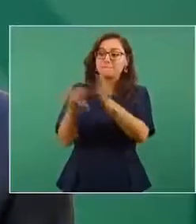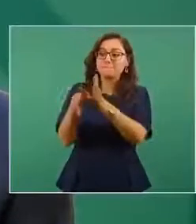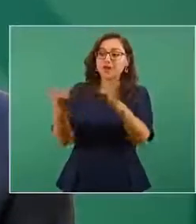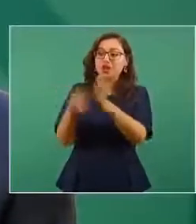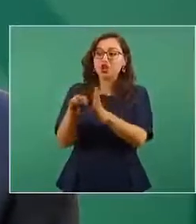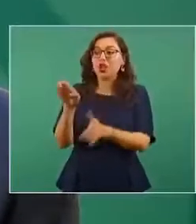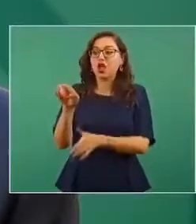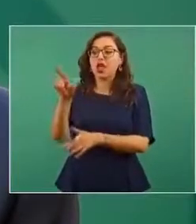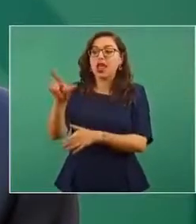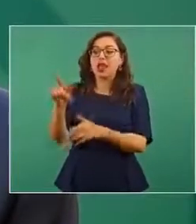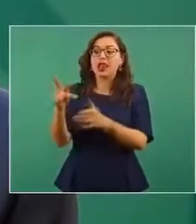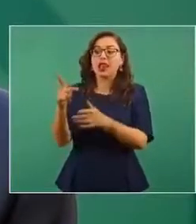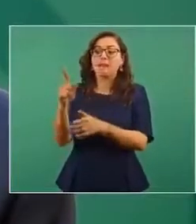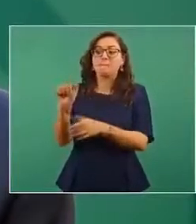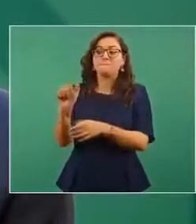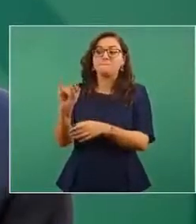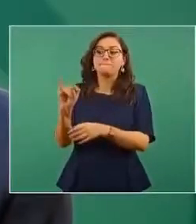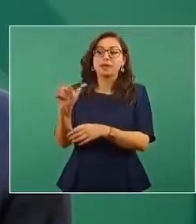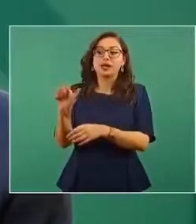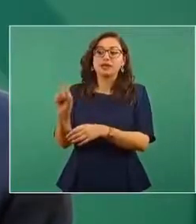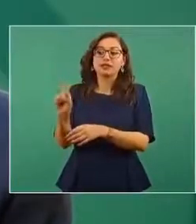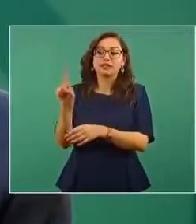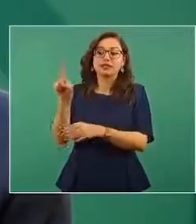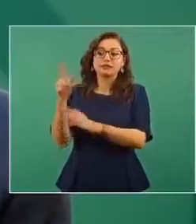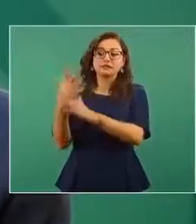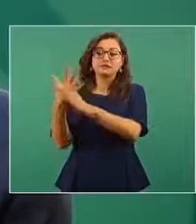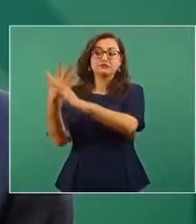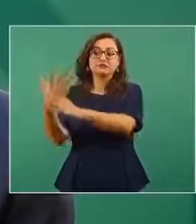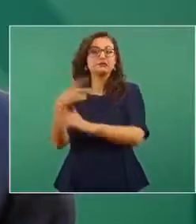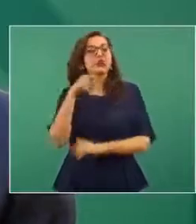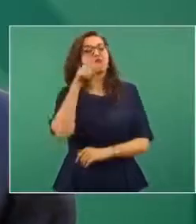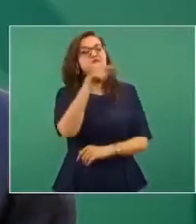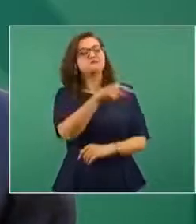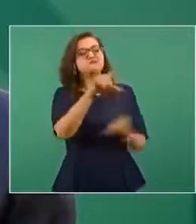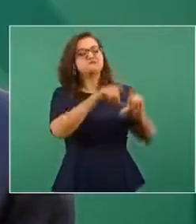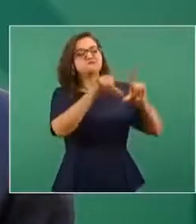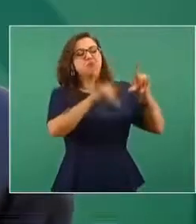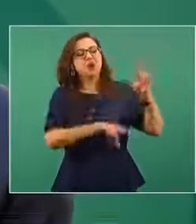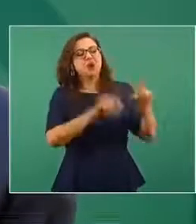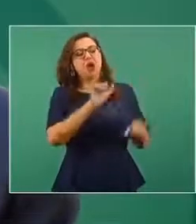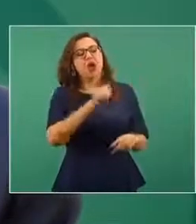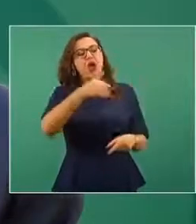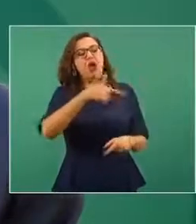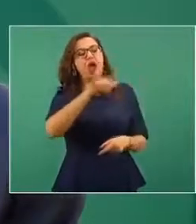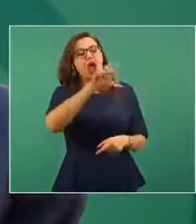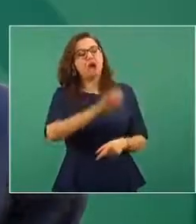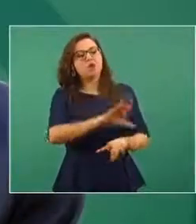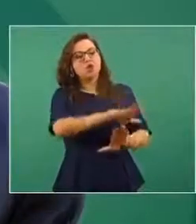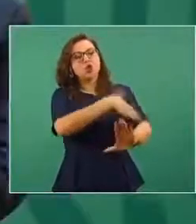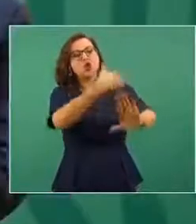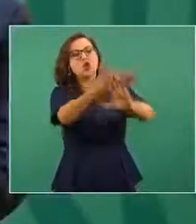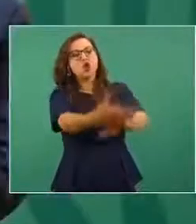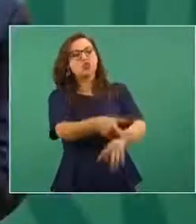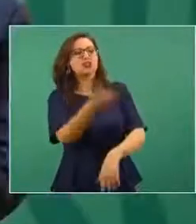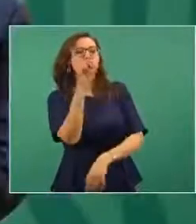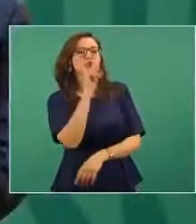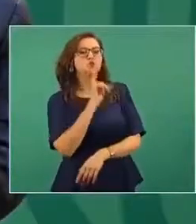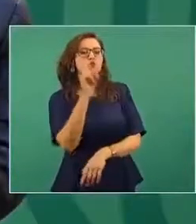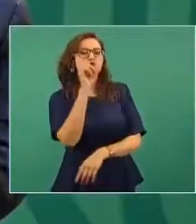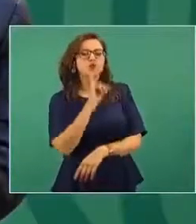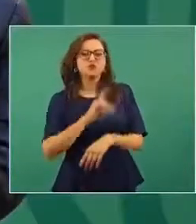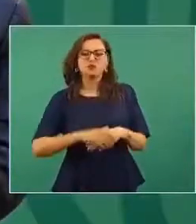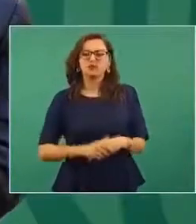porque estamos en contra d el feminismo bigote a las mujeres pues no